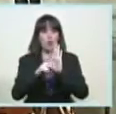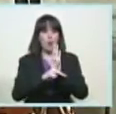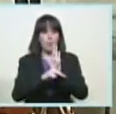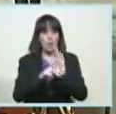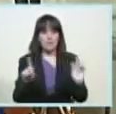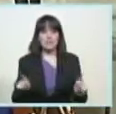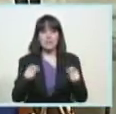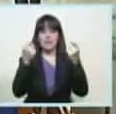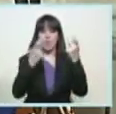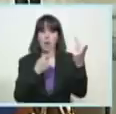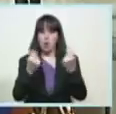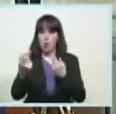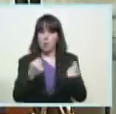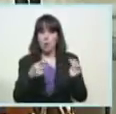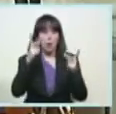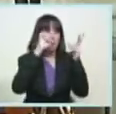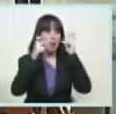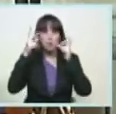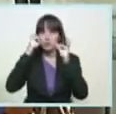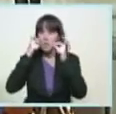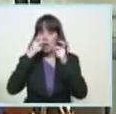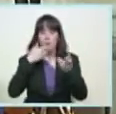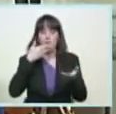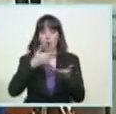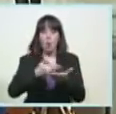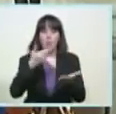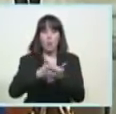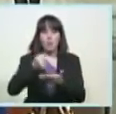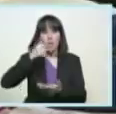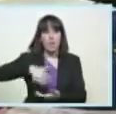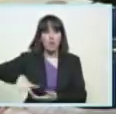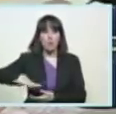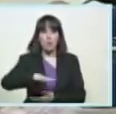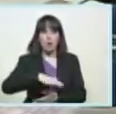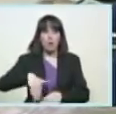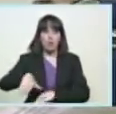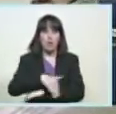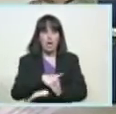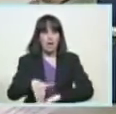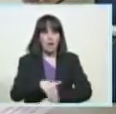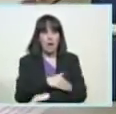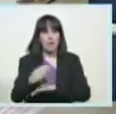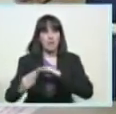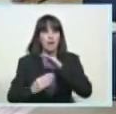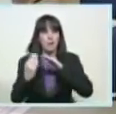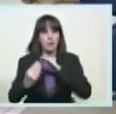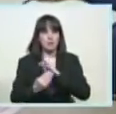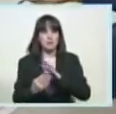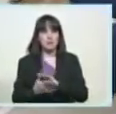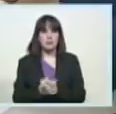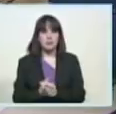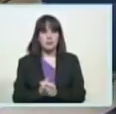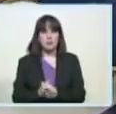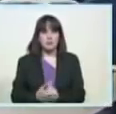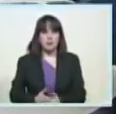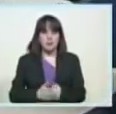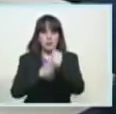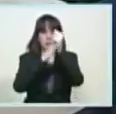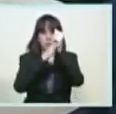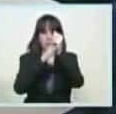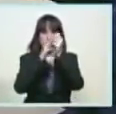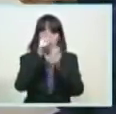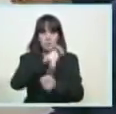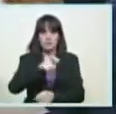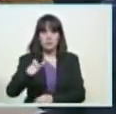recuperación económica para escuchar las propuestas que vienen del pueblo de la calle de la base de los líderes que